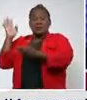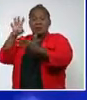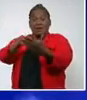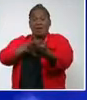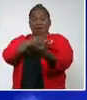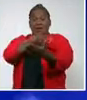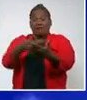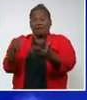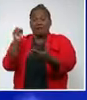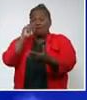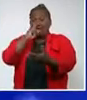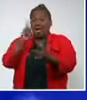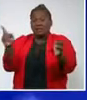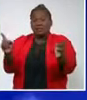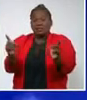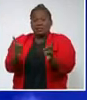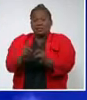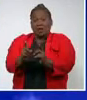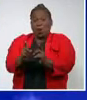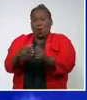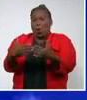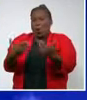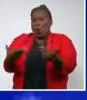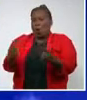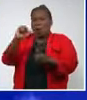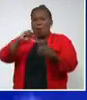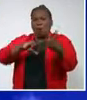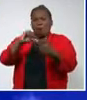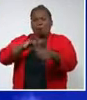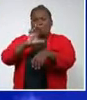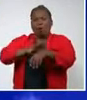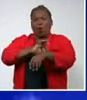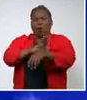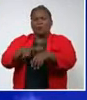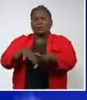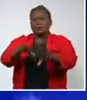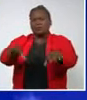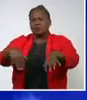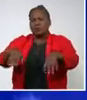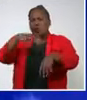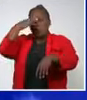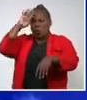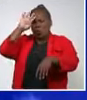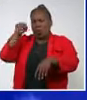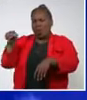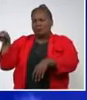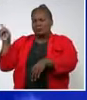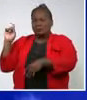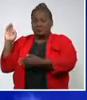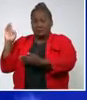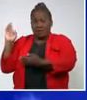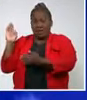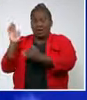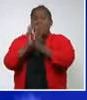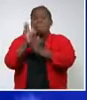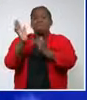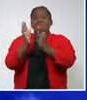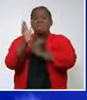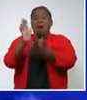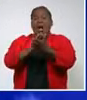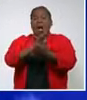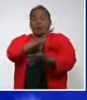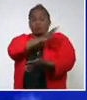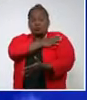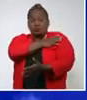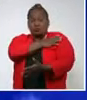resume el comportamiento en Cuba, en el mes de marzo, en su primer día,